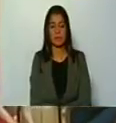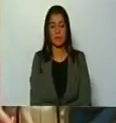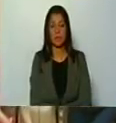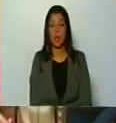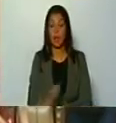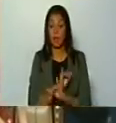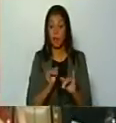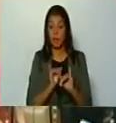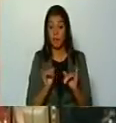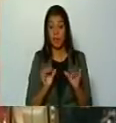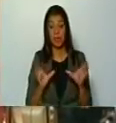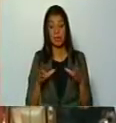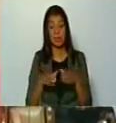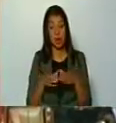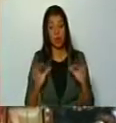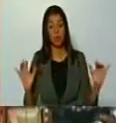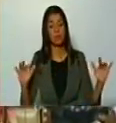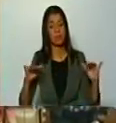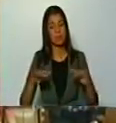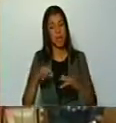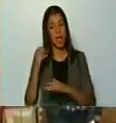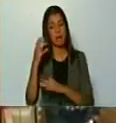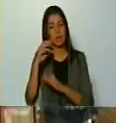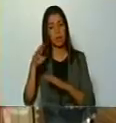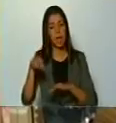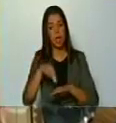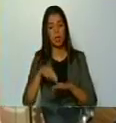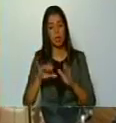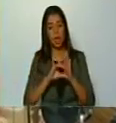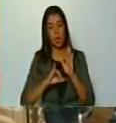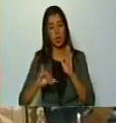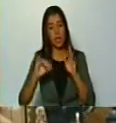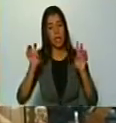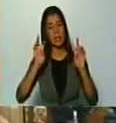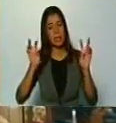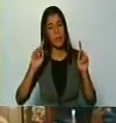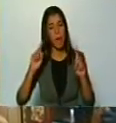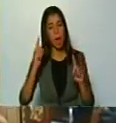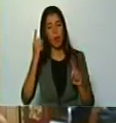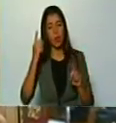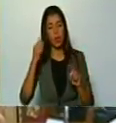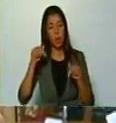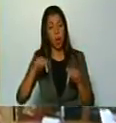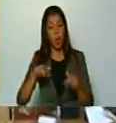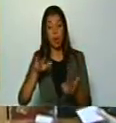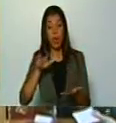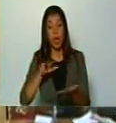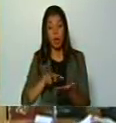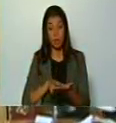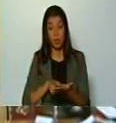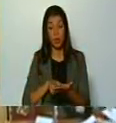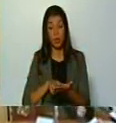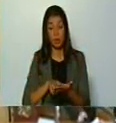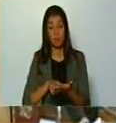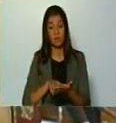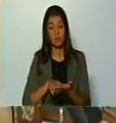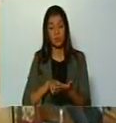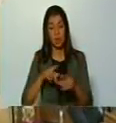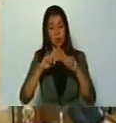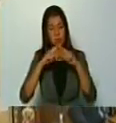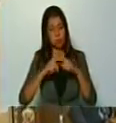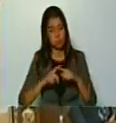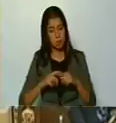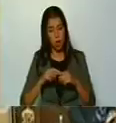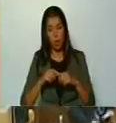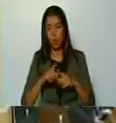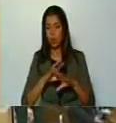ordinaria por parte de la Asamblea Nacional Constituyente como punto único. Hoy acá aprobado por toda la totalidad de la Asamblea